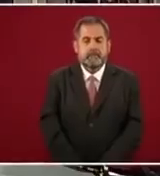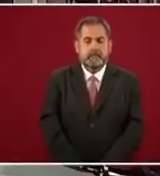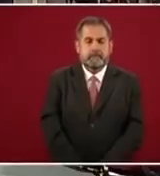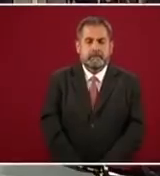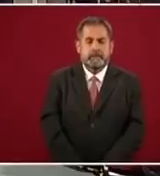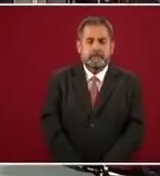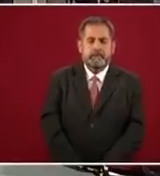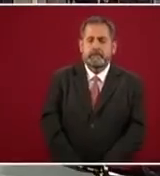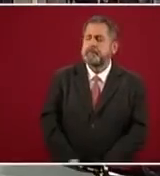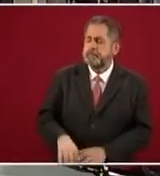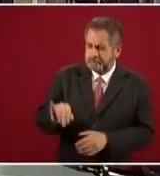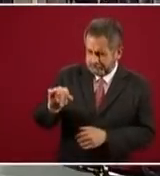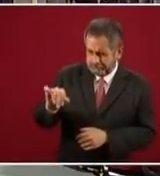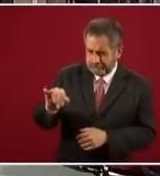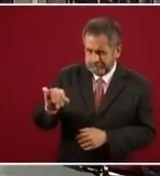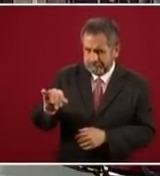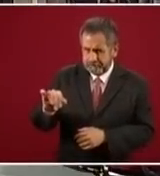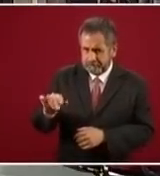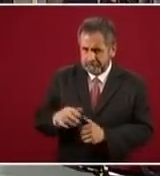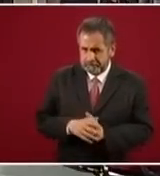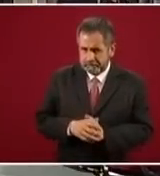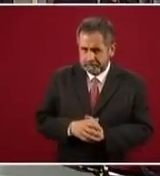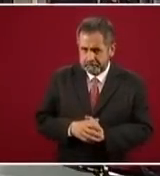Sí, son líderes.